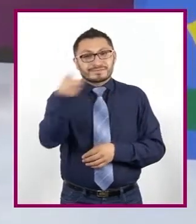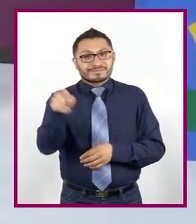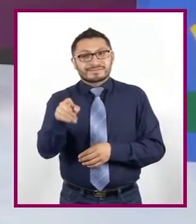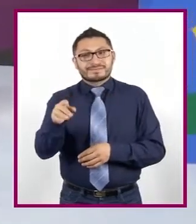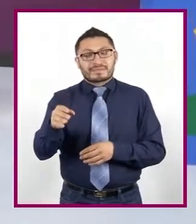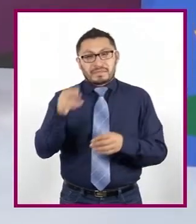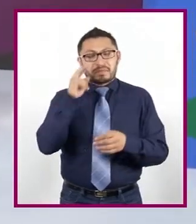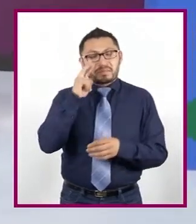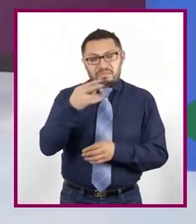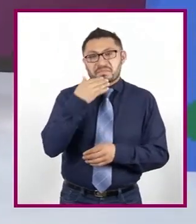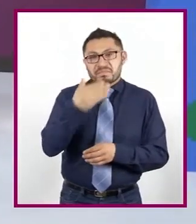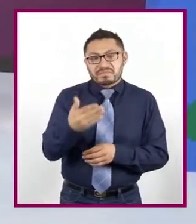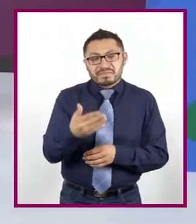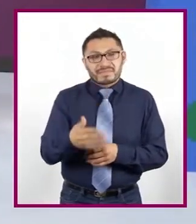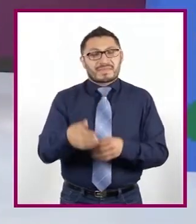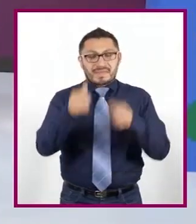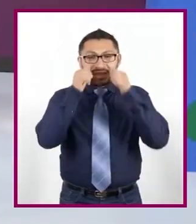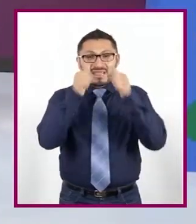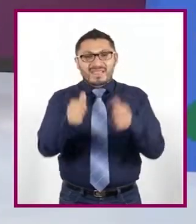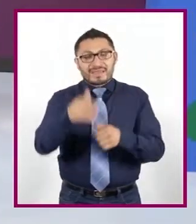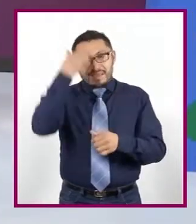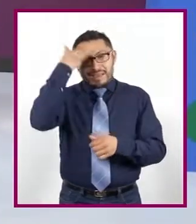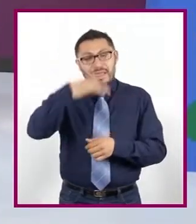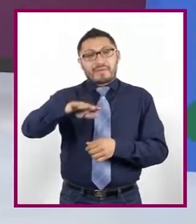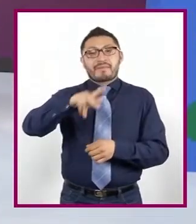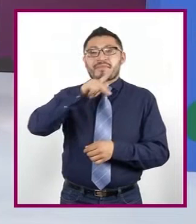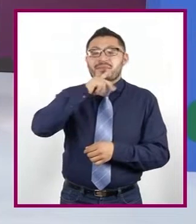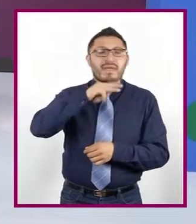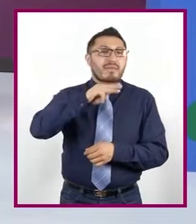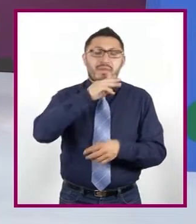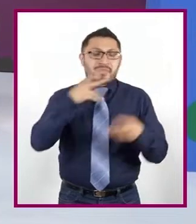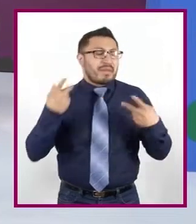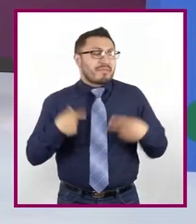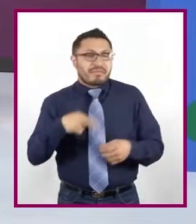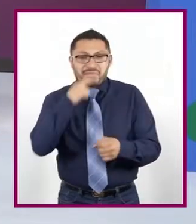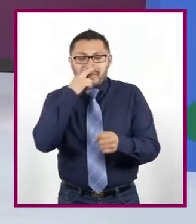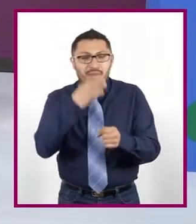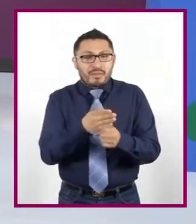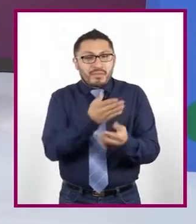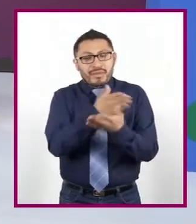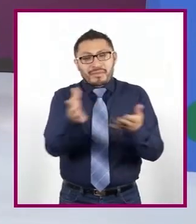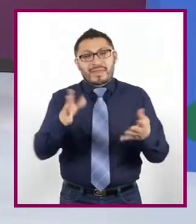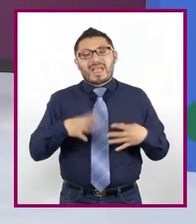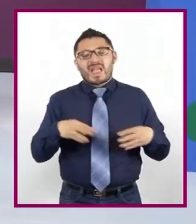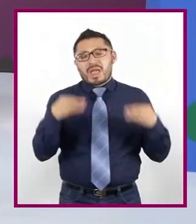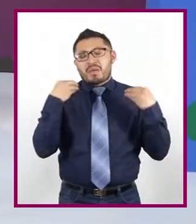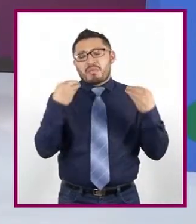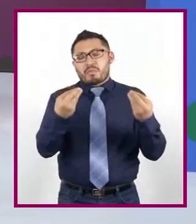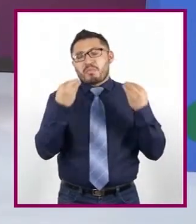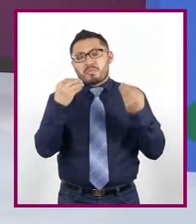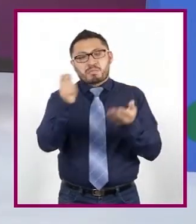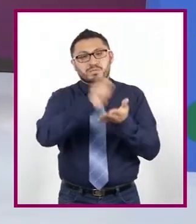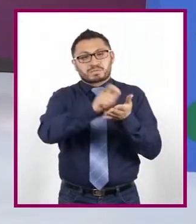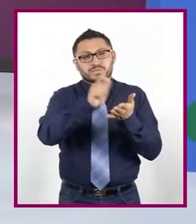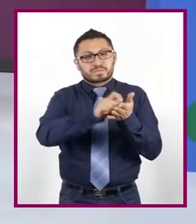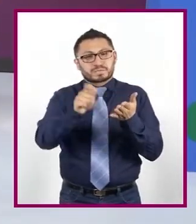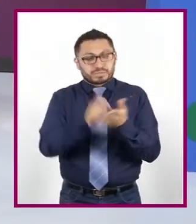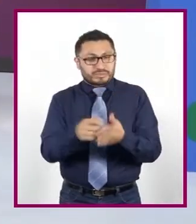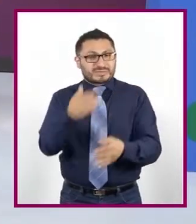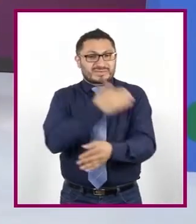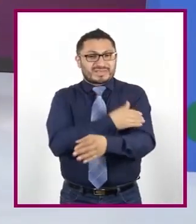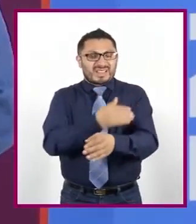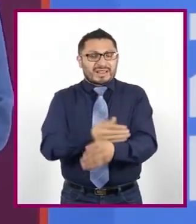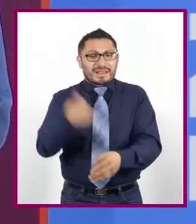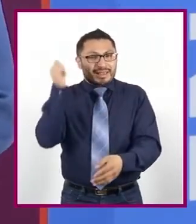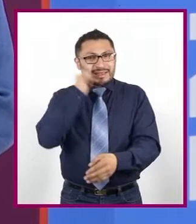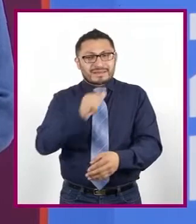son observadores, saben que sus padres o tutores han llenado muchos de ellos, pues nos acompañan